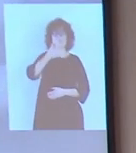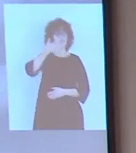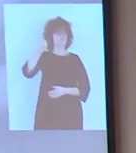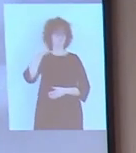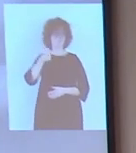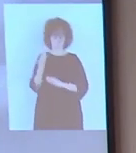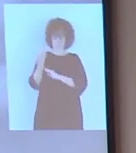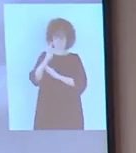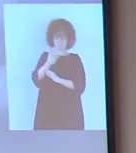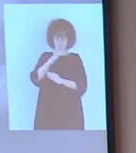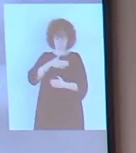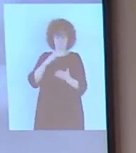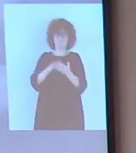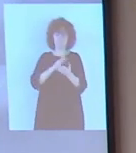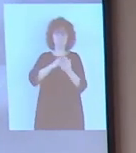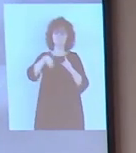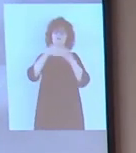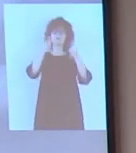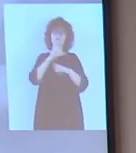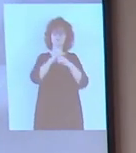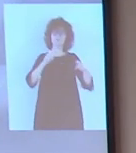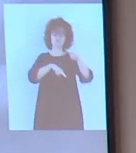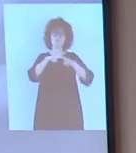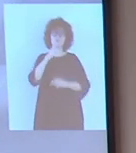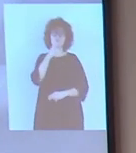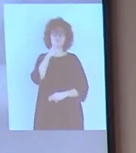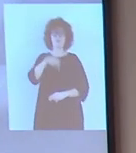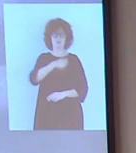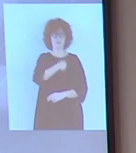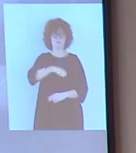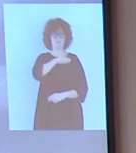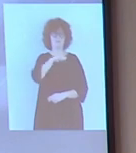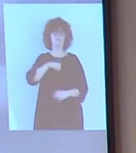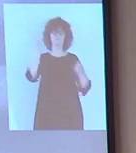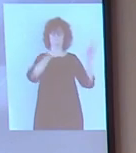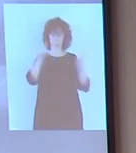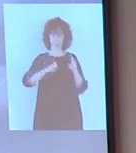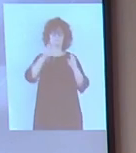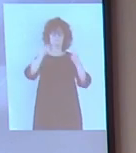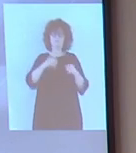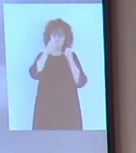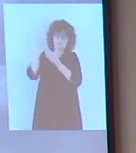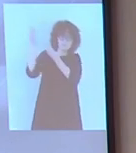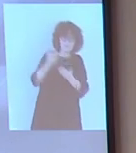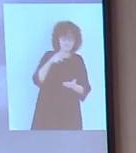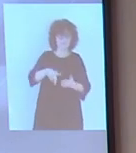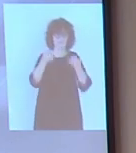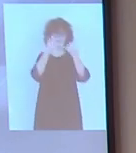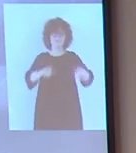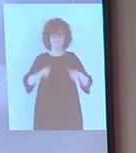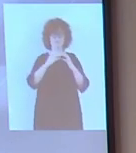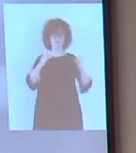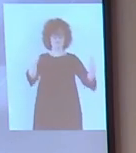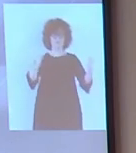y en nombre de la fundación Cruz Roja española est aquí daros la bienvenida a este evento a esta